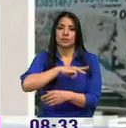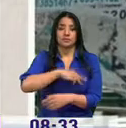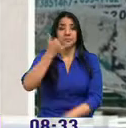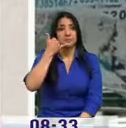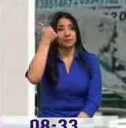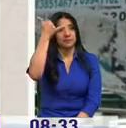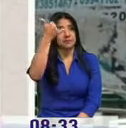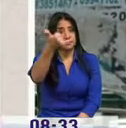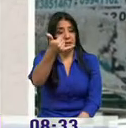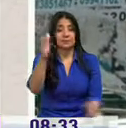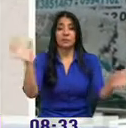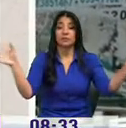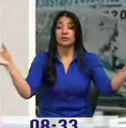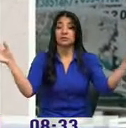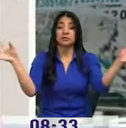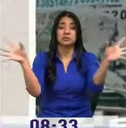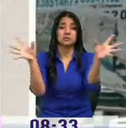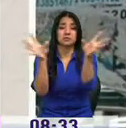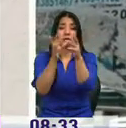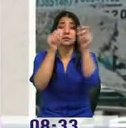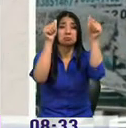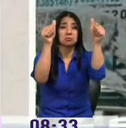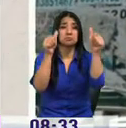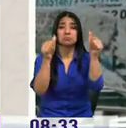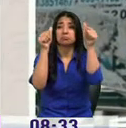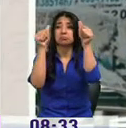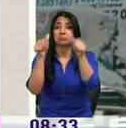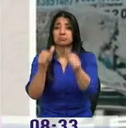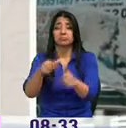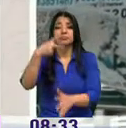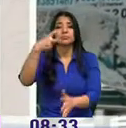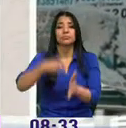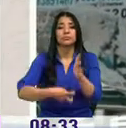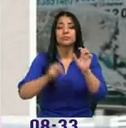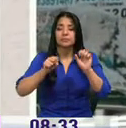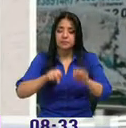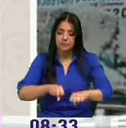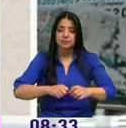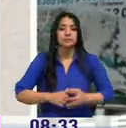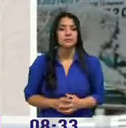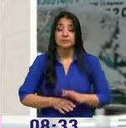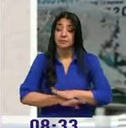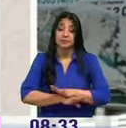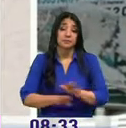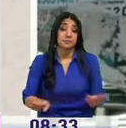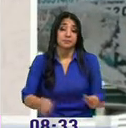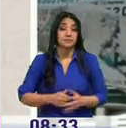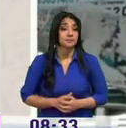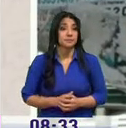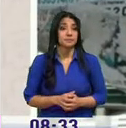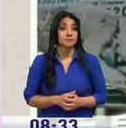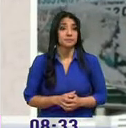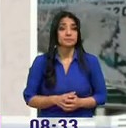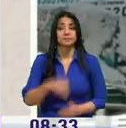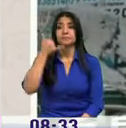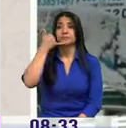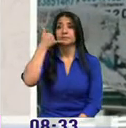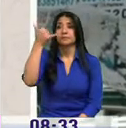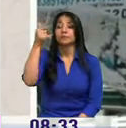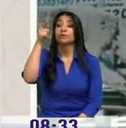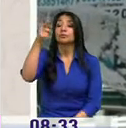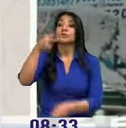llamar a toditos los que ensucian y pasen la multa? Es todo, todo. Vea, señor César